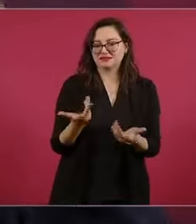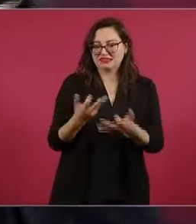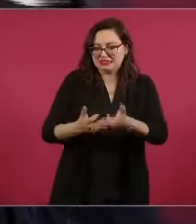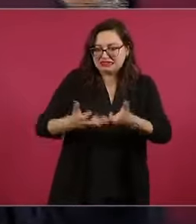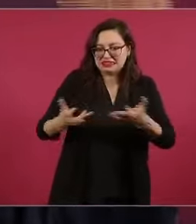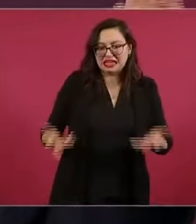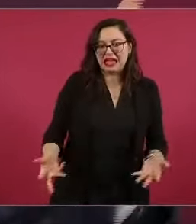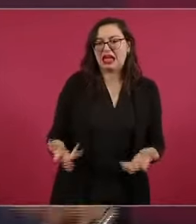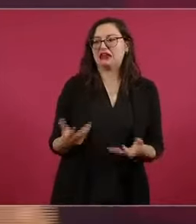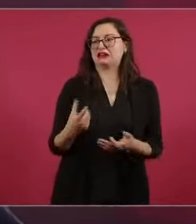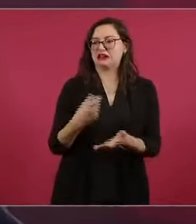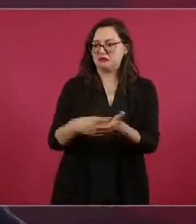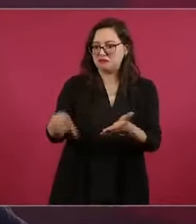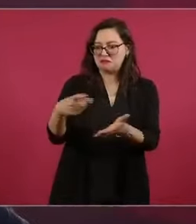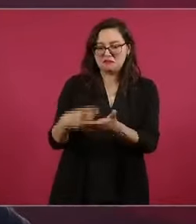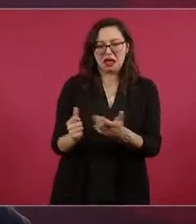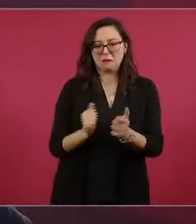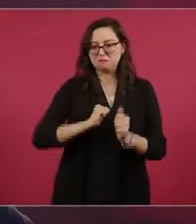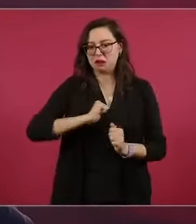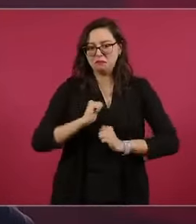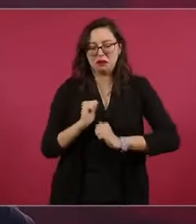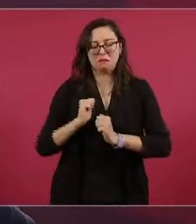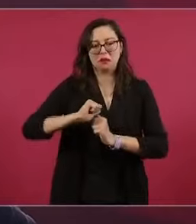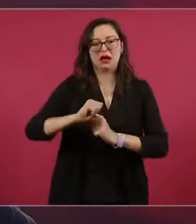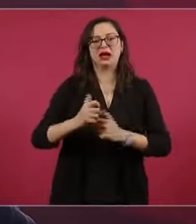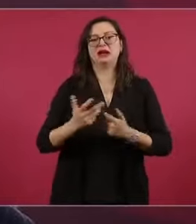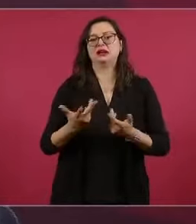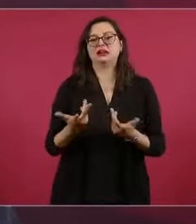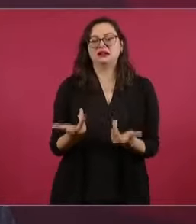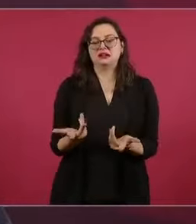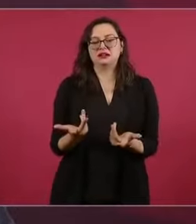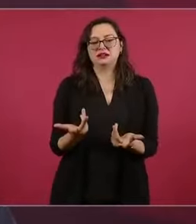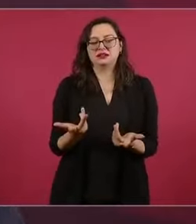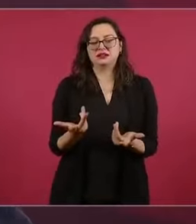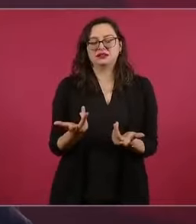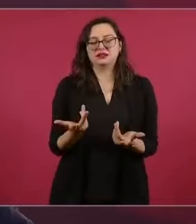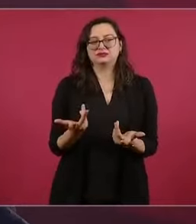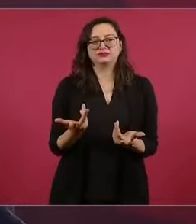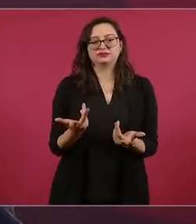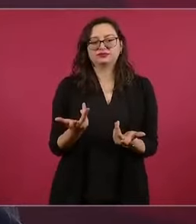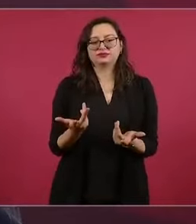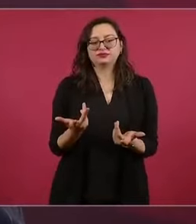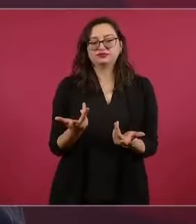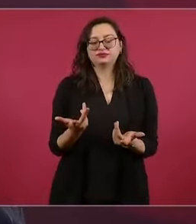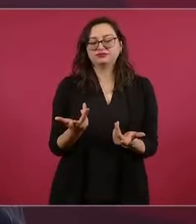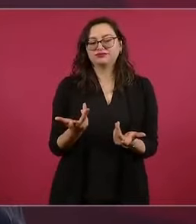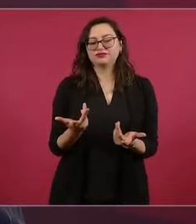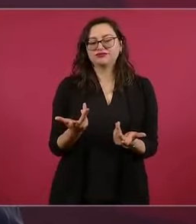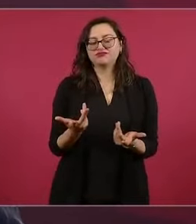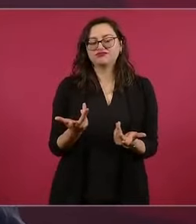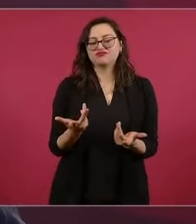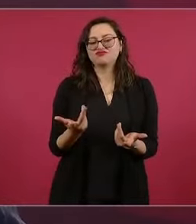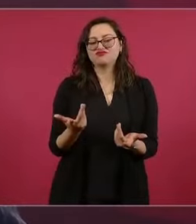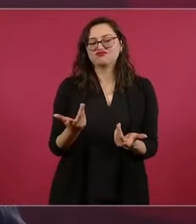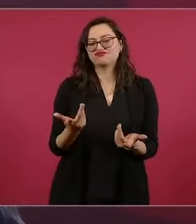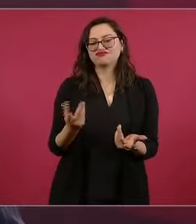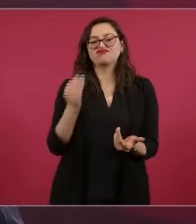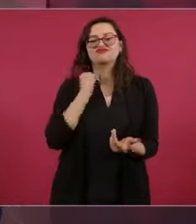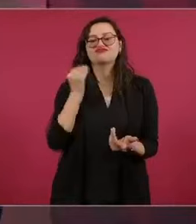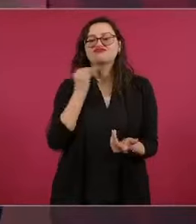a usar el influyentismo, se le llama coloquialmente